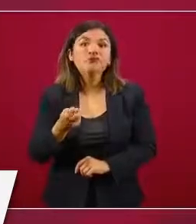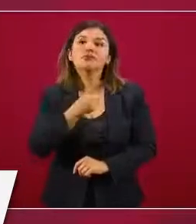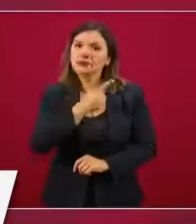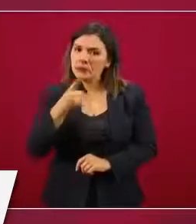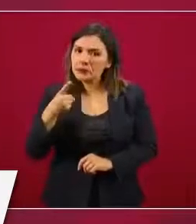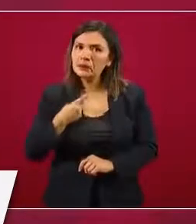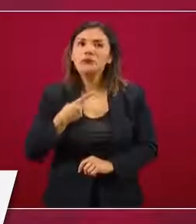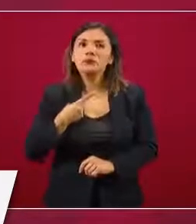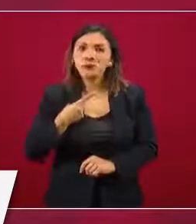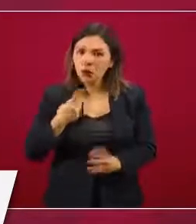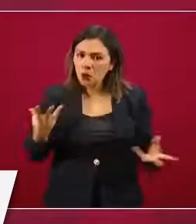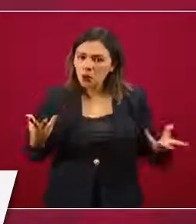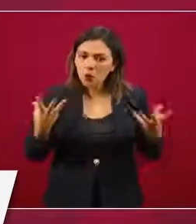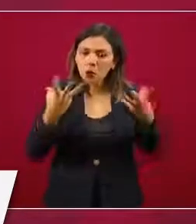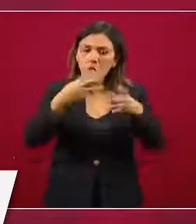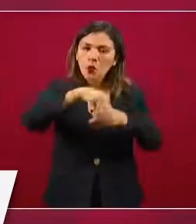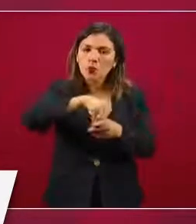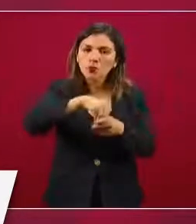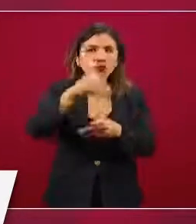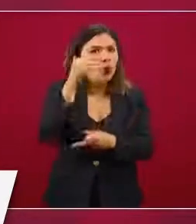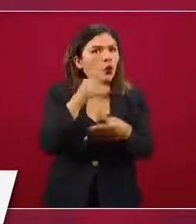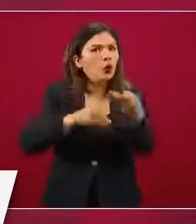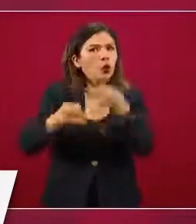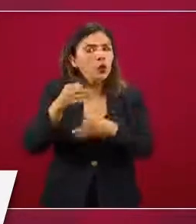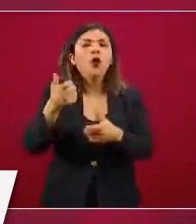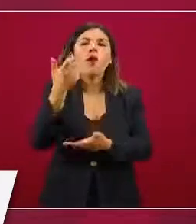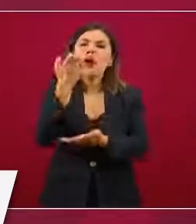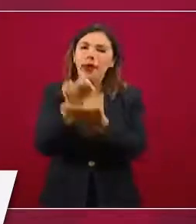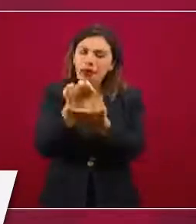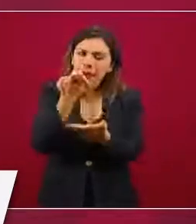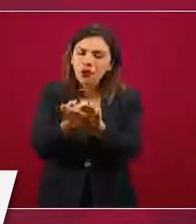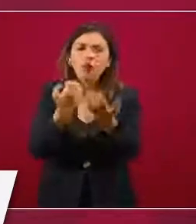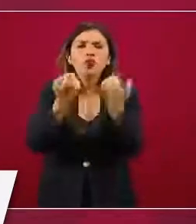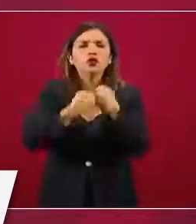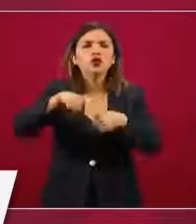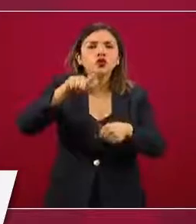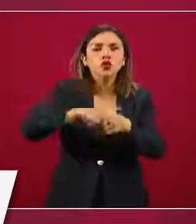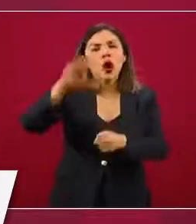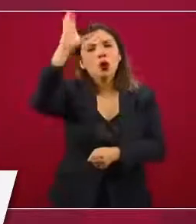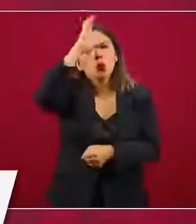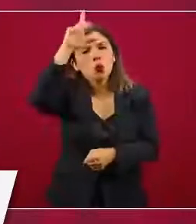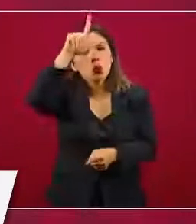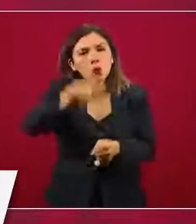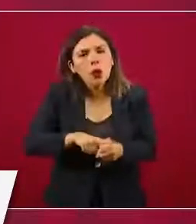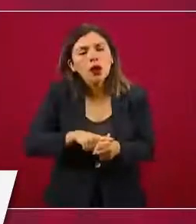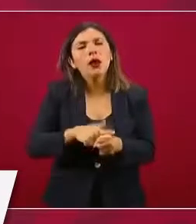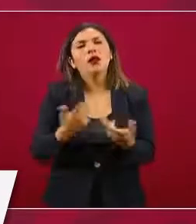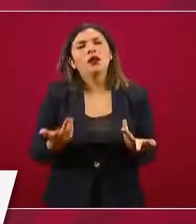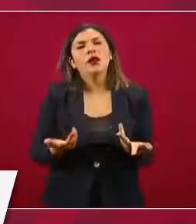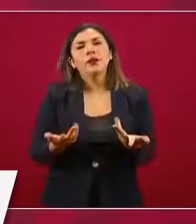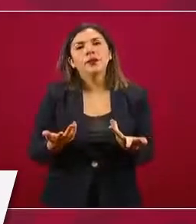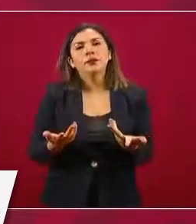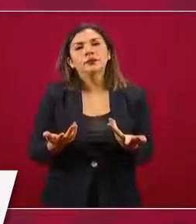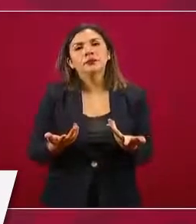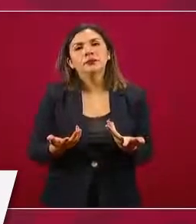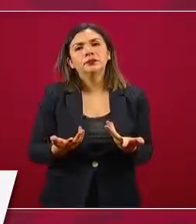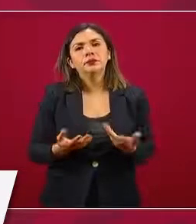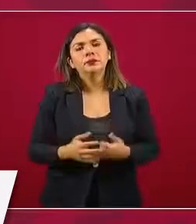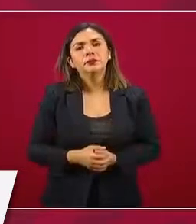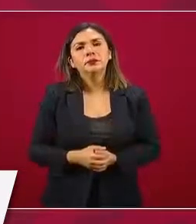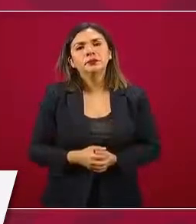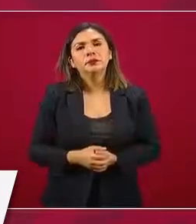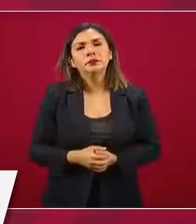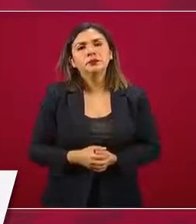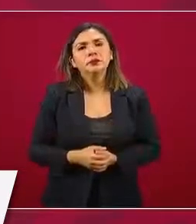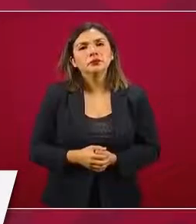tenemos que conjugar todo lo económico, lo social, lo cultural,